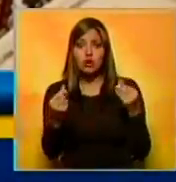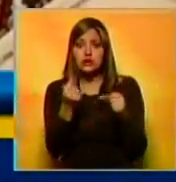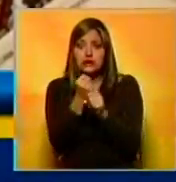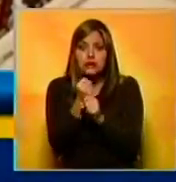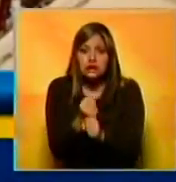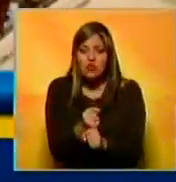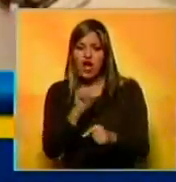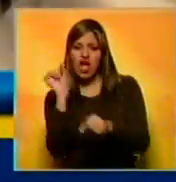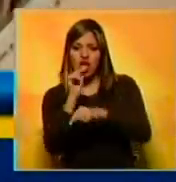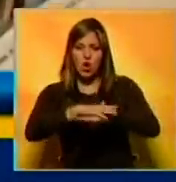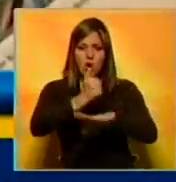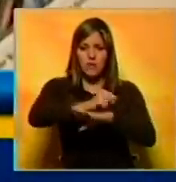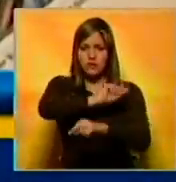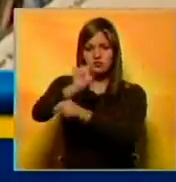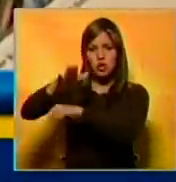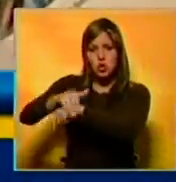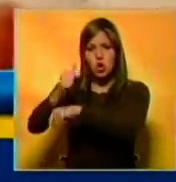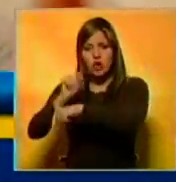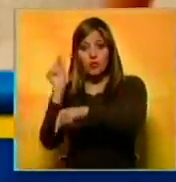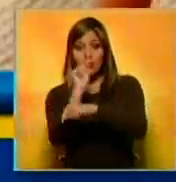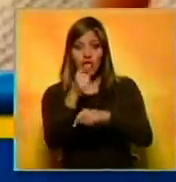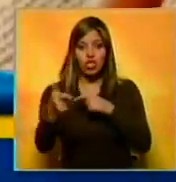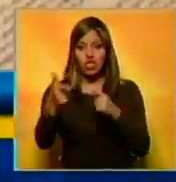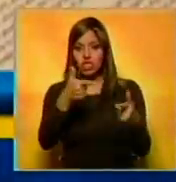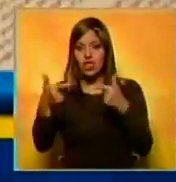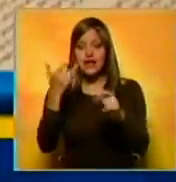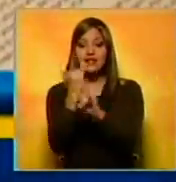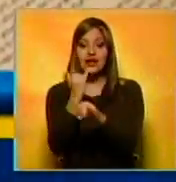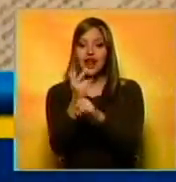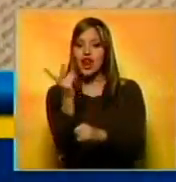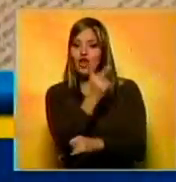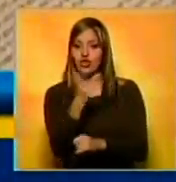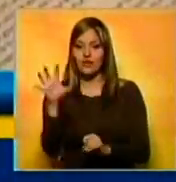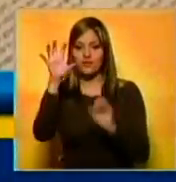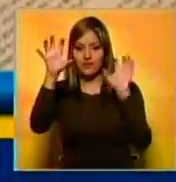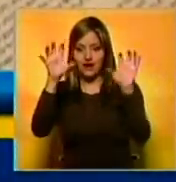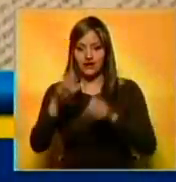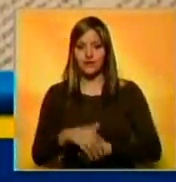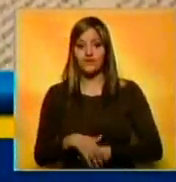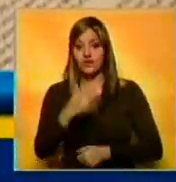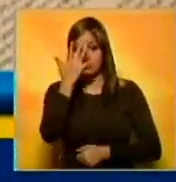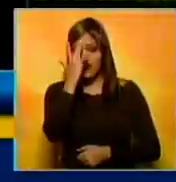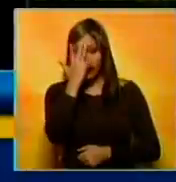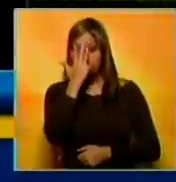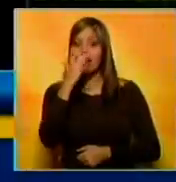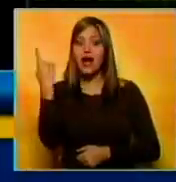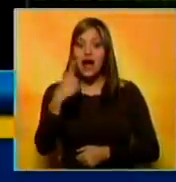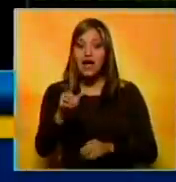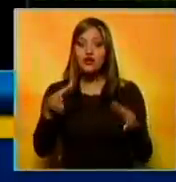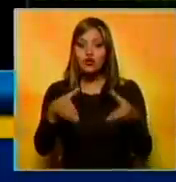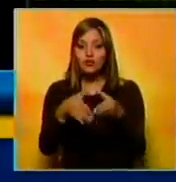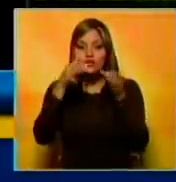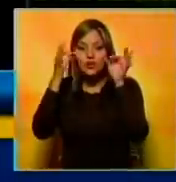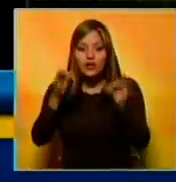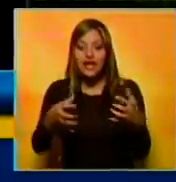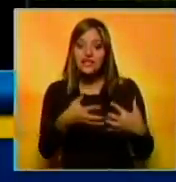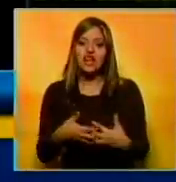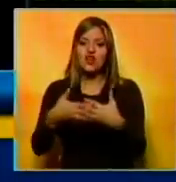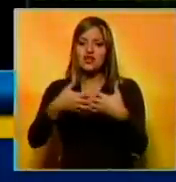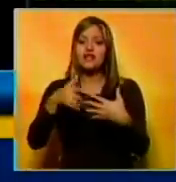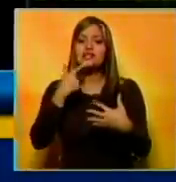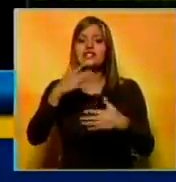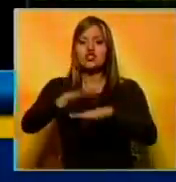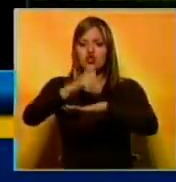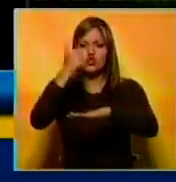y acusaciones mutuas de ciberataques por parte de ambos países. En febrero, una compañía de seguridad estadounidense acusó a